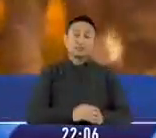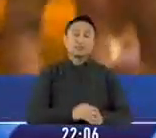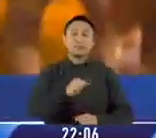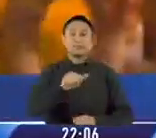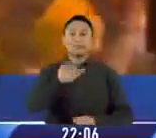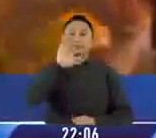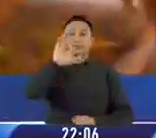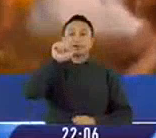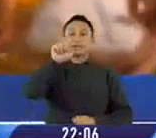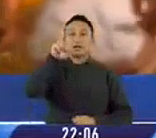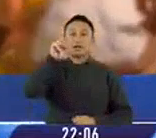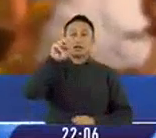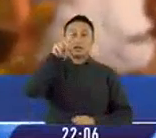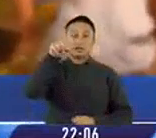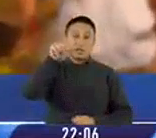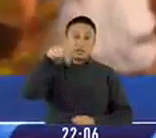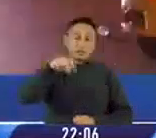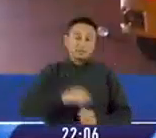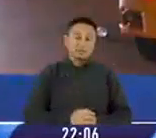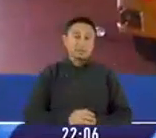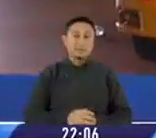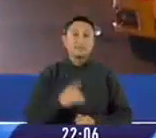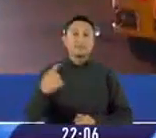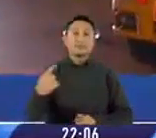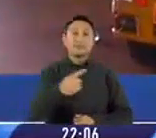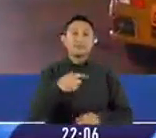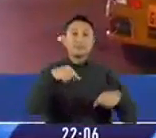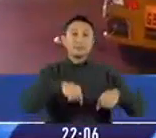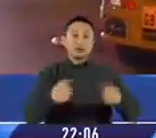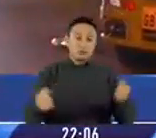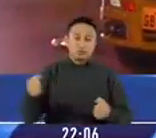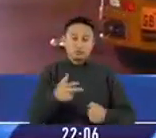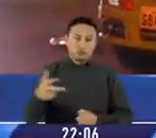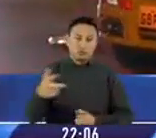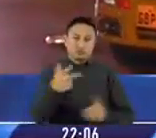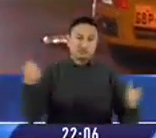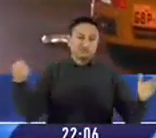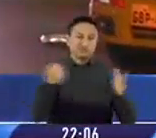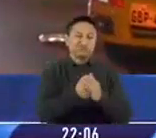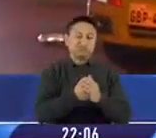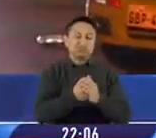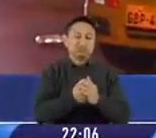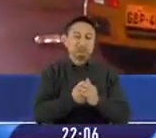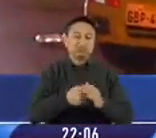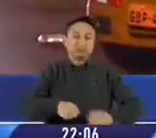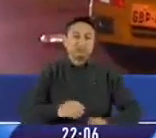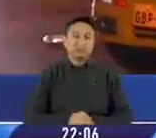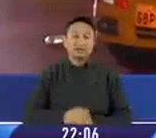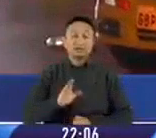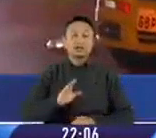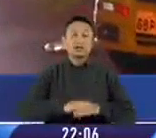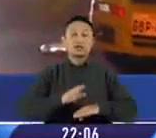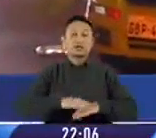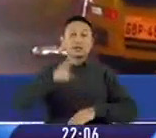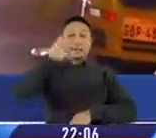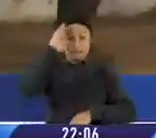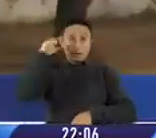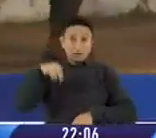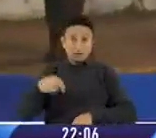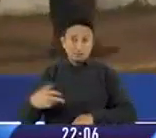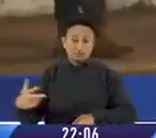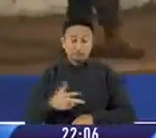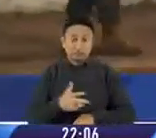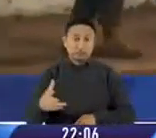Atarazana, luego de que los sospechosos se accidentaran al tratar de evadir a los agentes de la policía